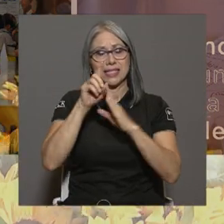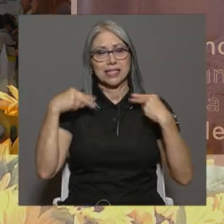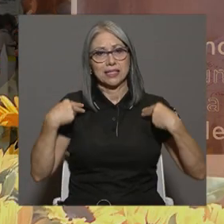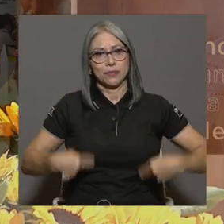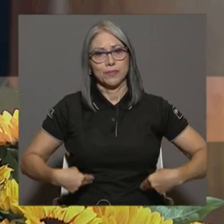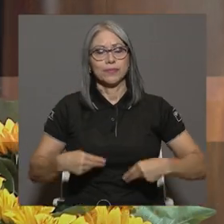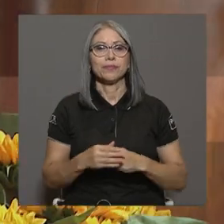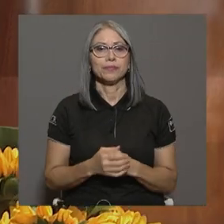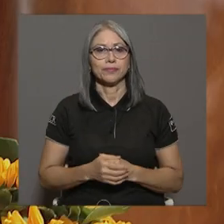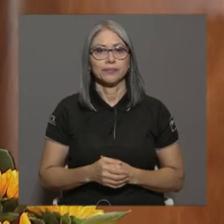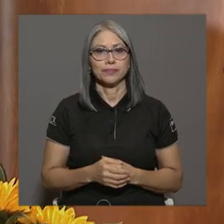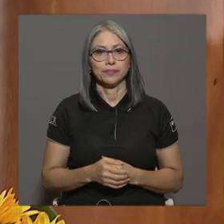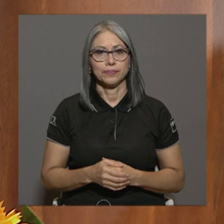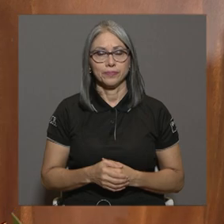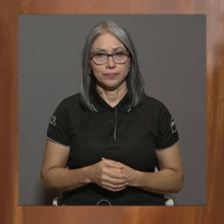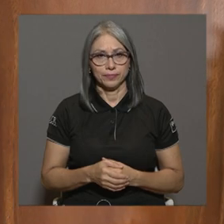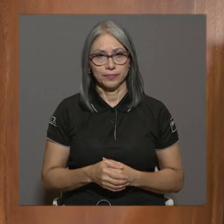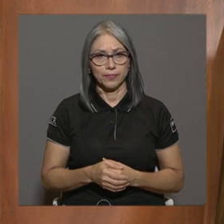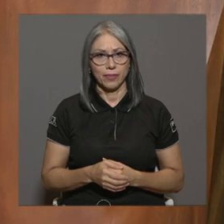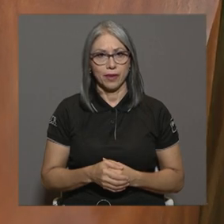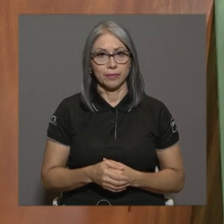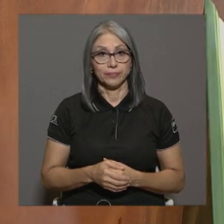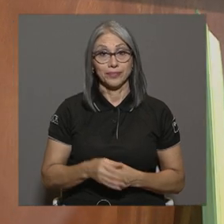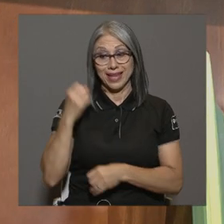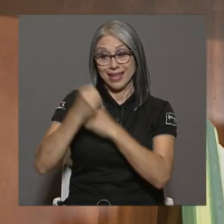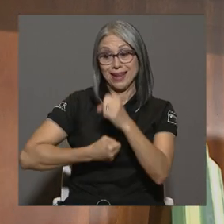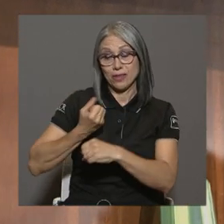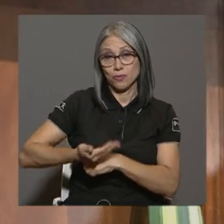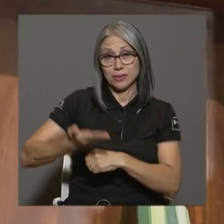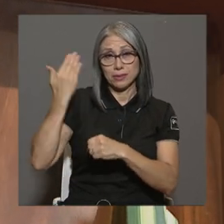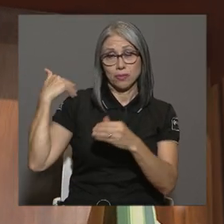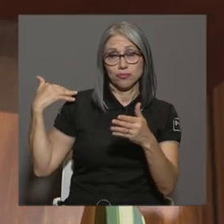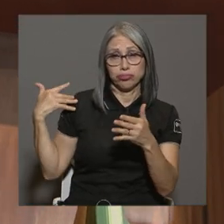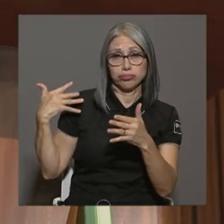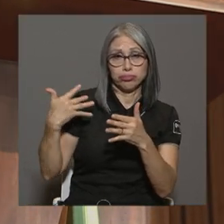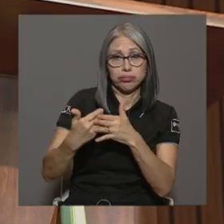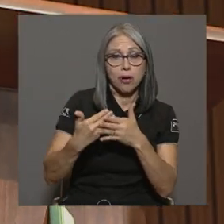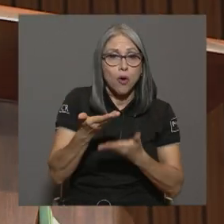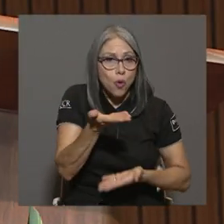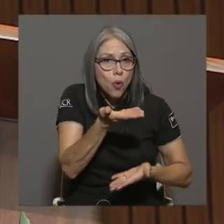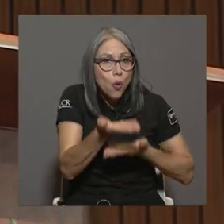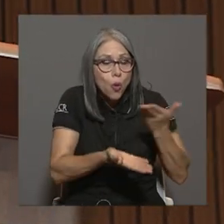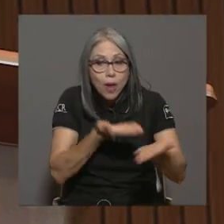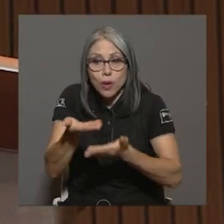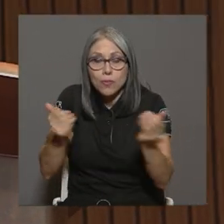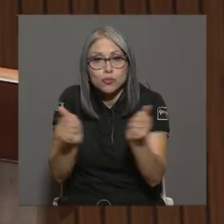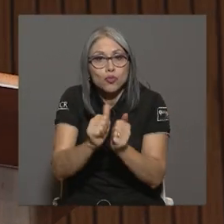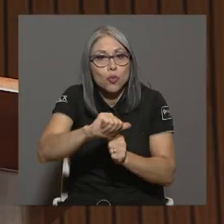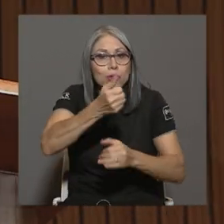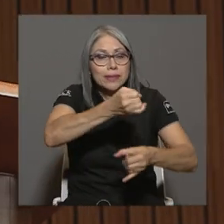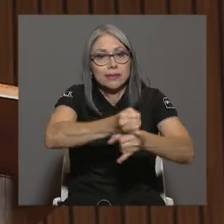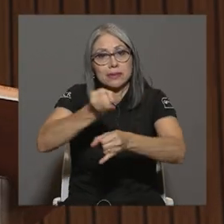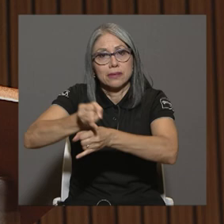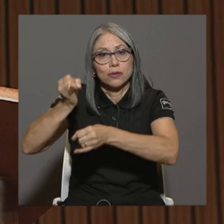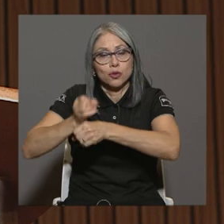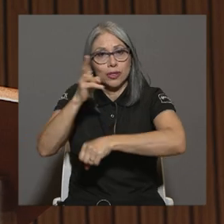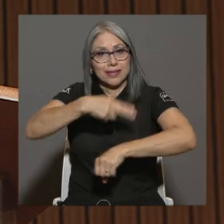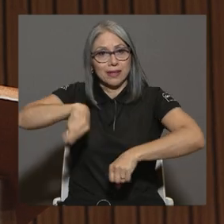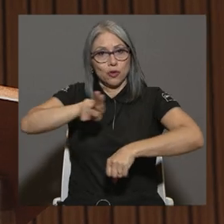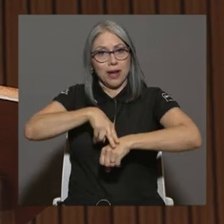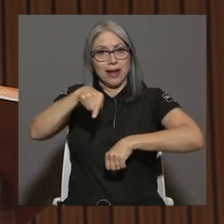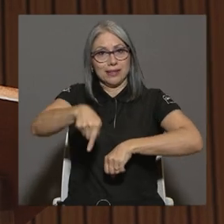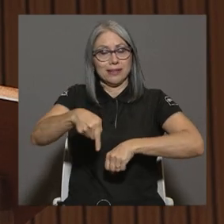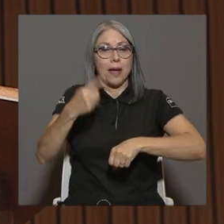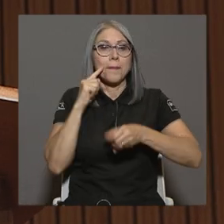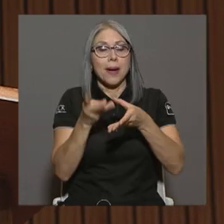humano. A lo largo del año, colaboramos con otras instituciones nacionales en la